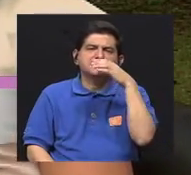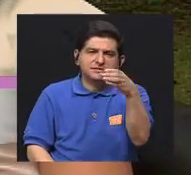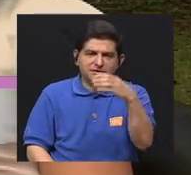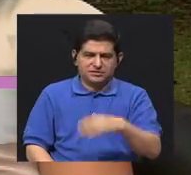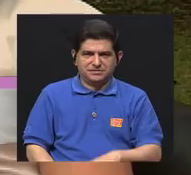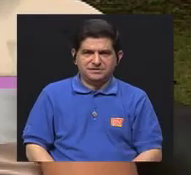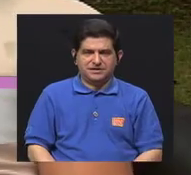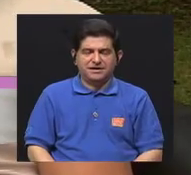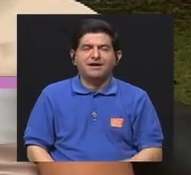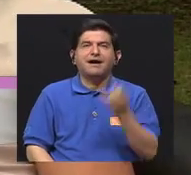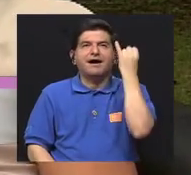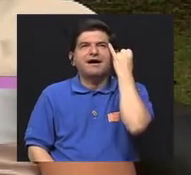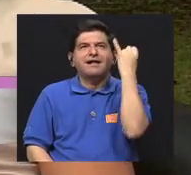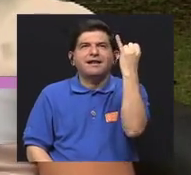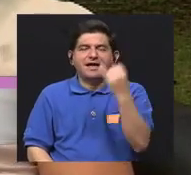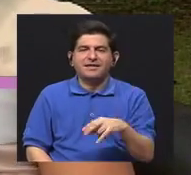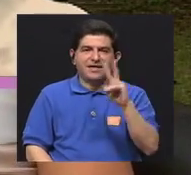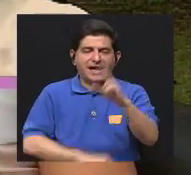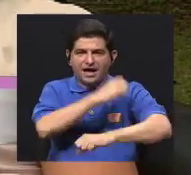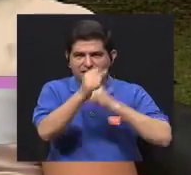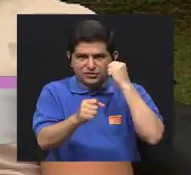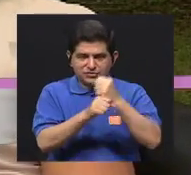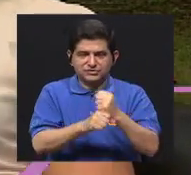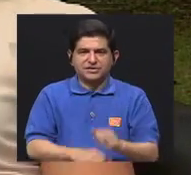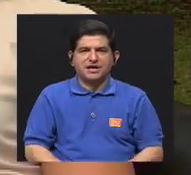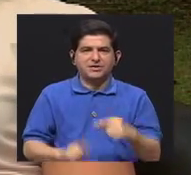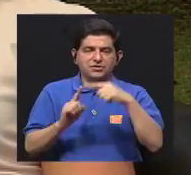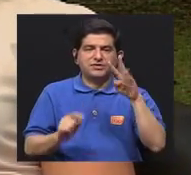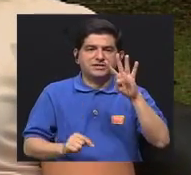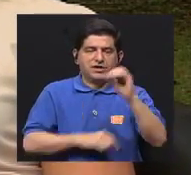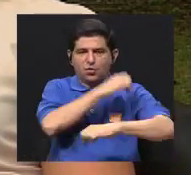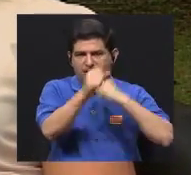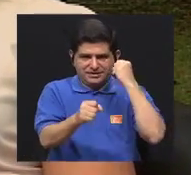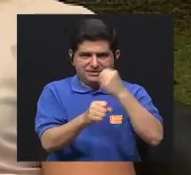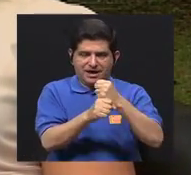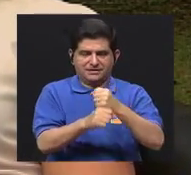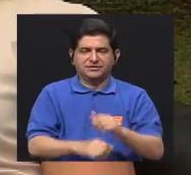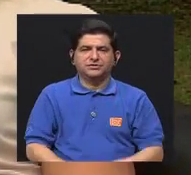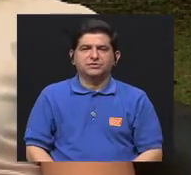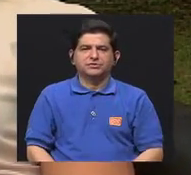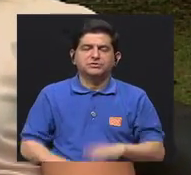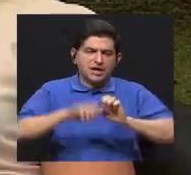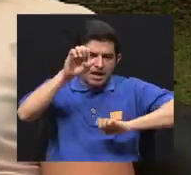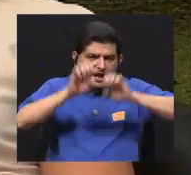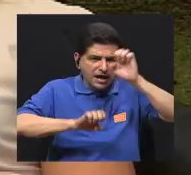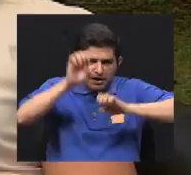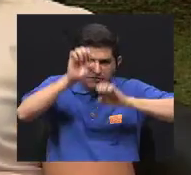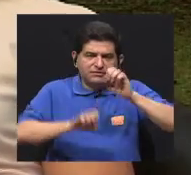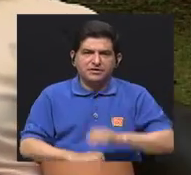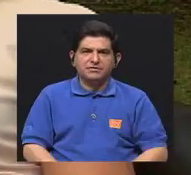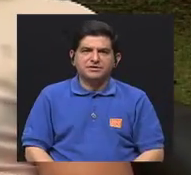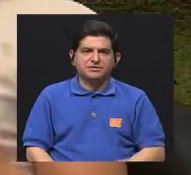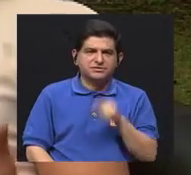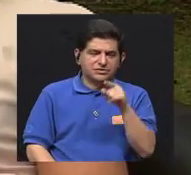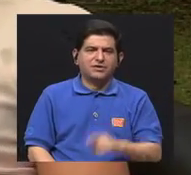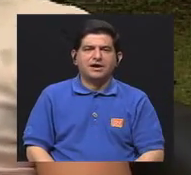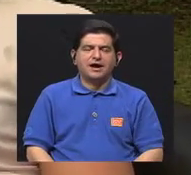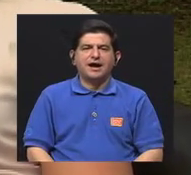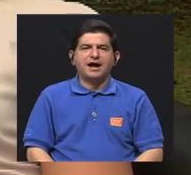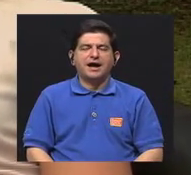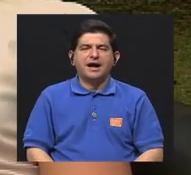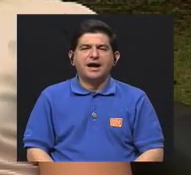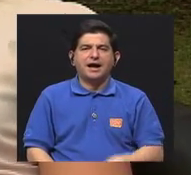recomienda idealmente al menos cada 2 años a partir de los 40 años de edad. una valoración en la que se tome la